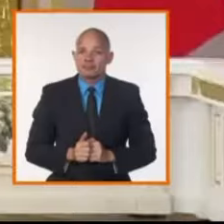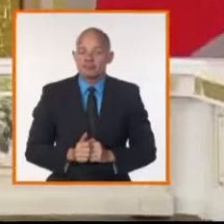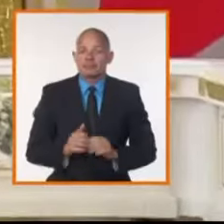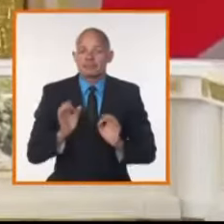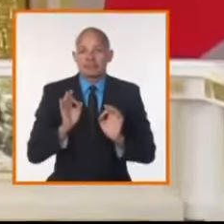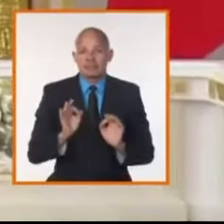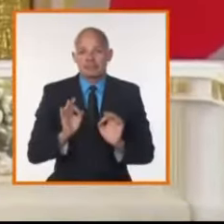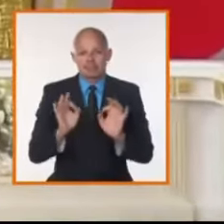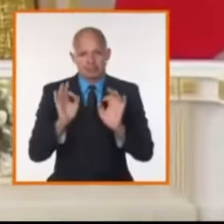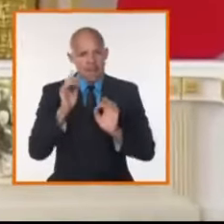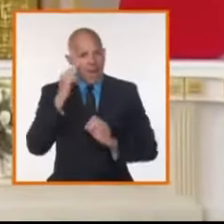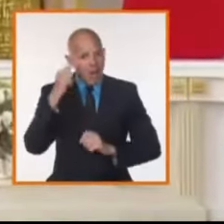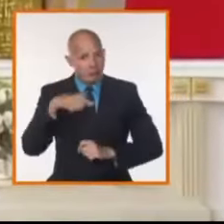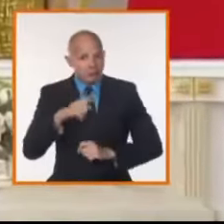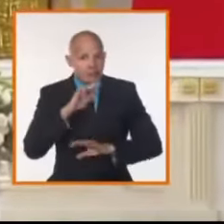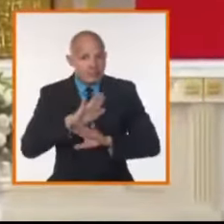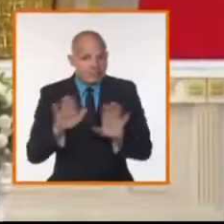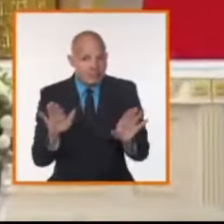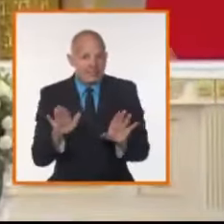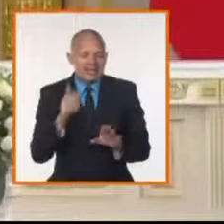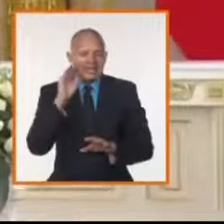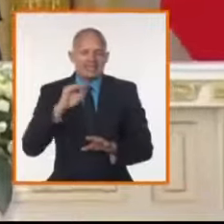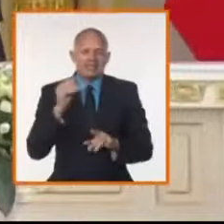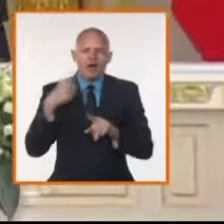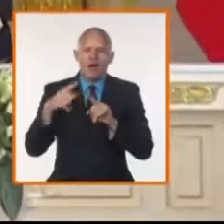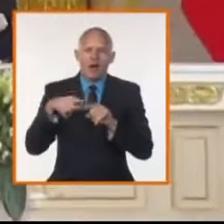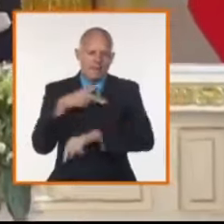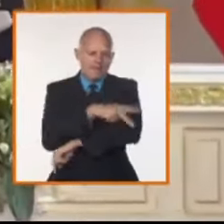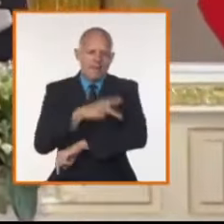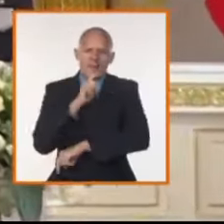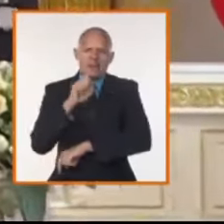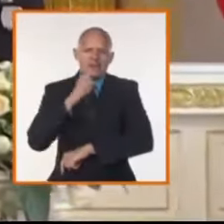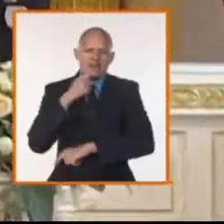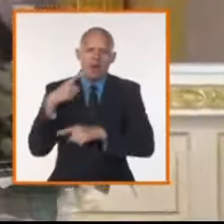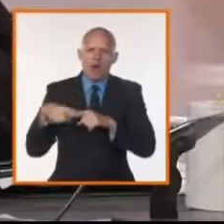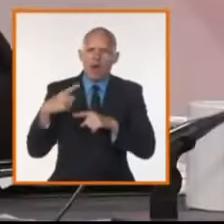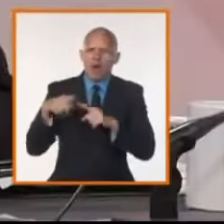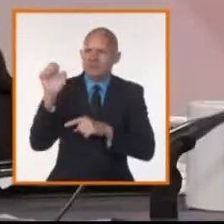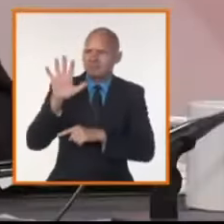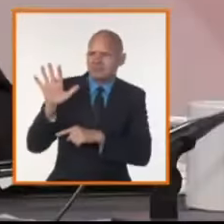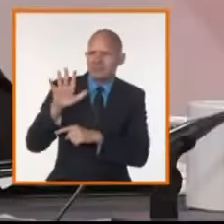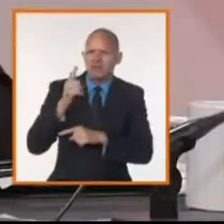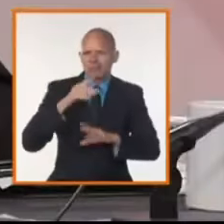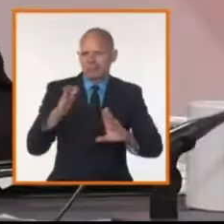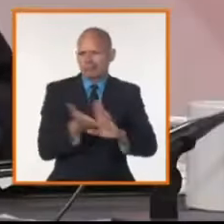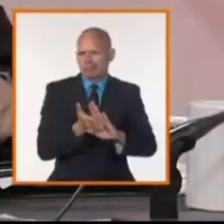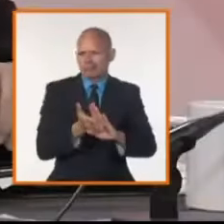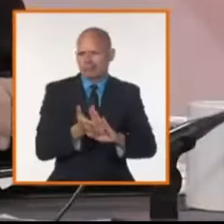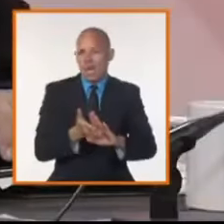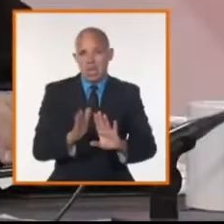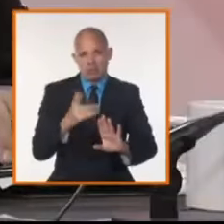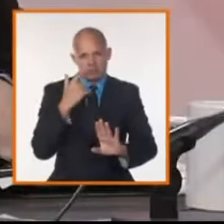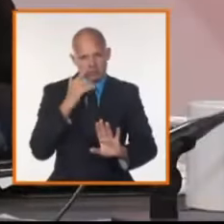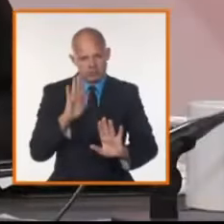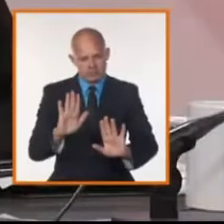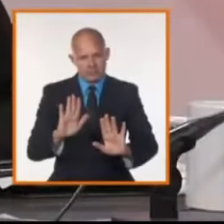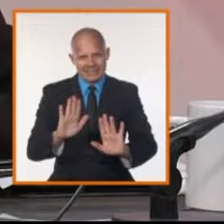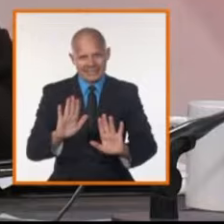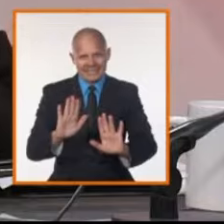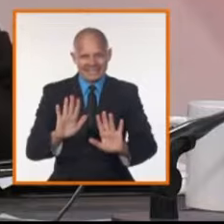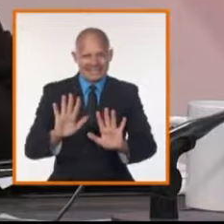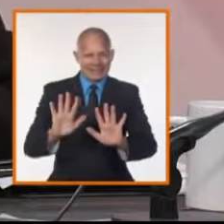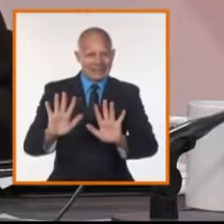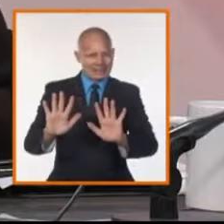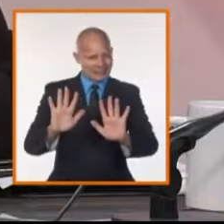plazo frente a las sanciones occidentales Moscú tuvo que reorientar parte de su economía bueno Tuvimos una dificultad con el